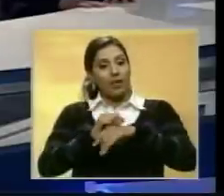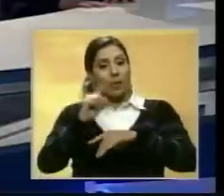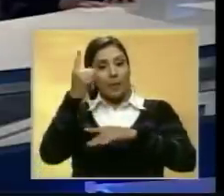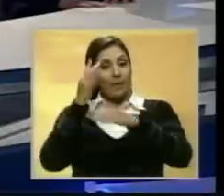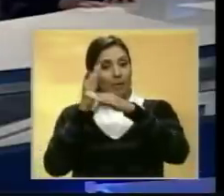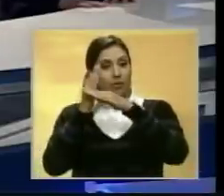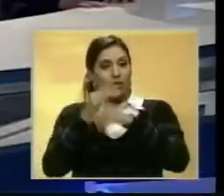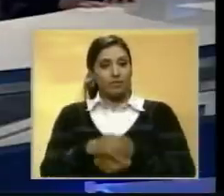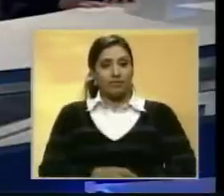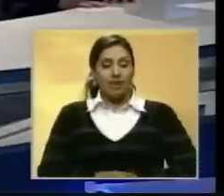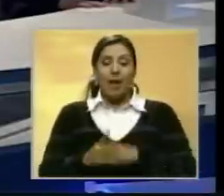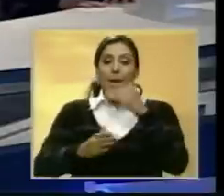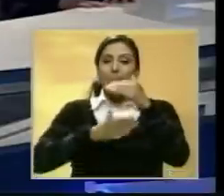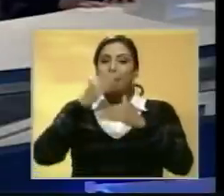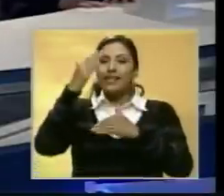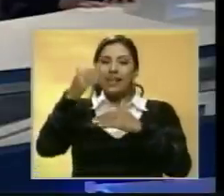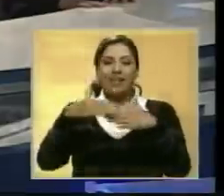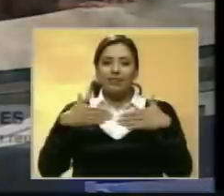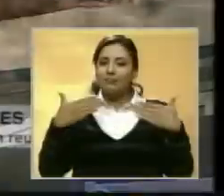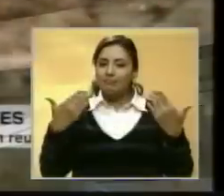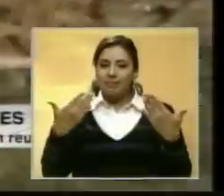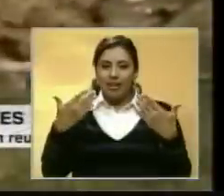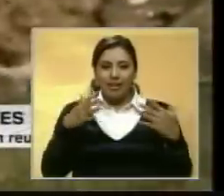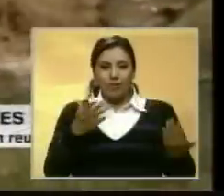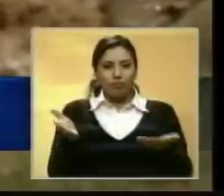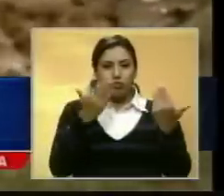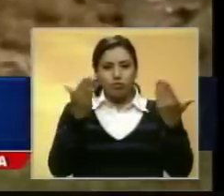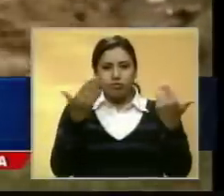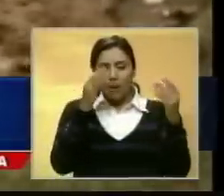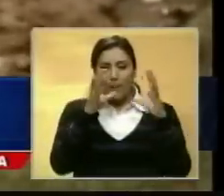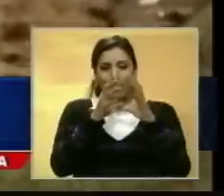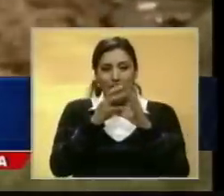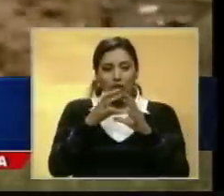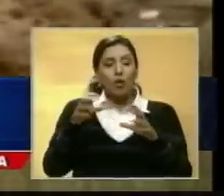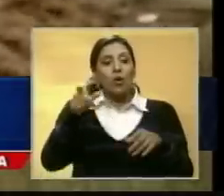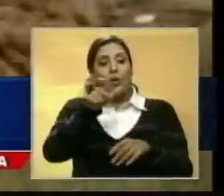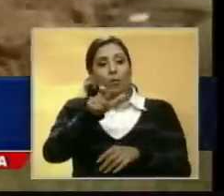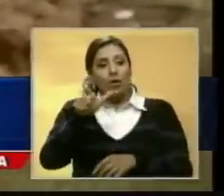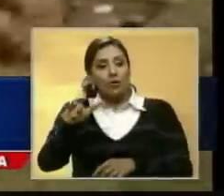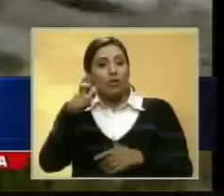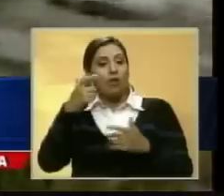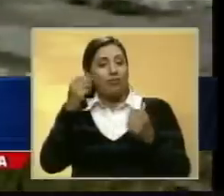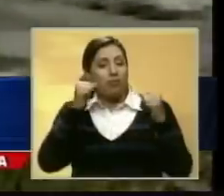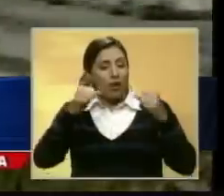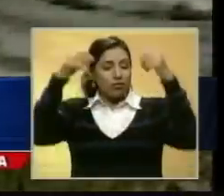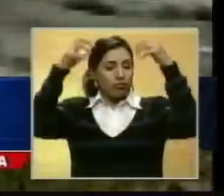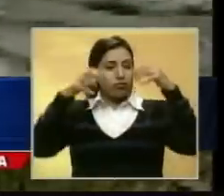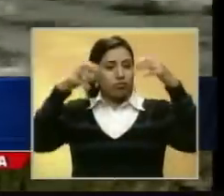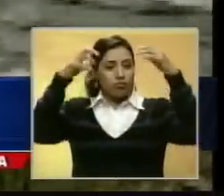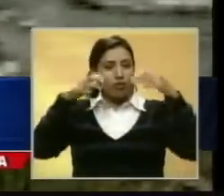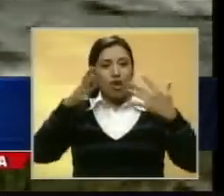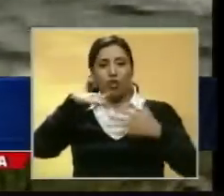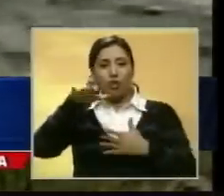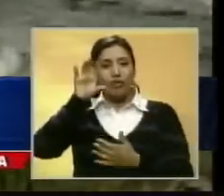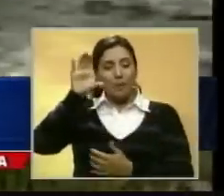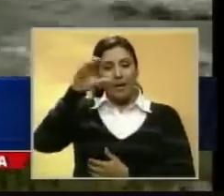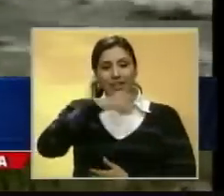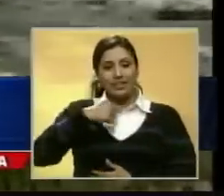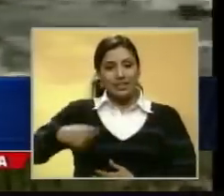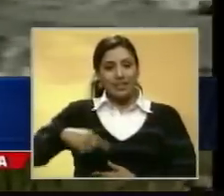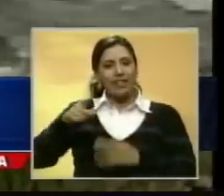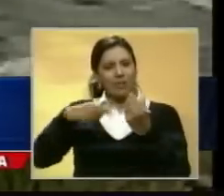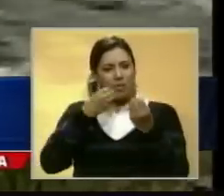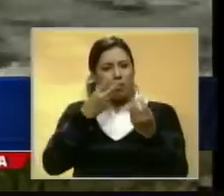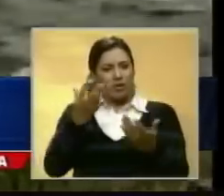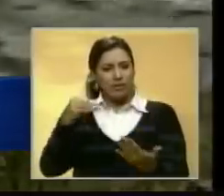nuestra primera pausa. Más adelante. Evacuaciones. Fuertes inundaciones afectan a país asiático. Los detalles en